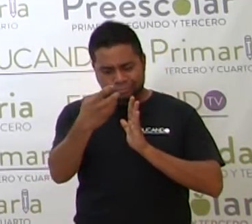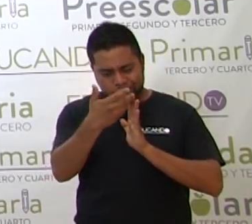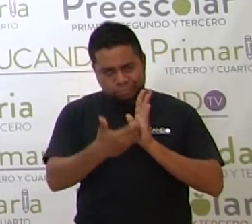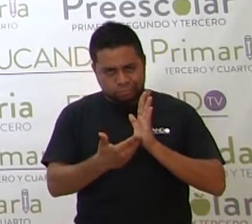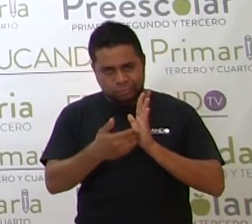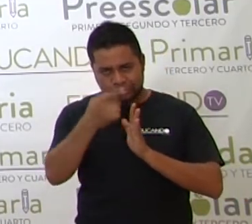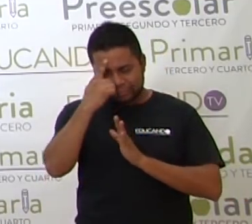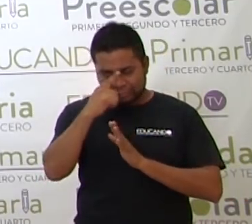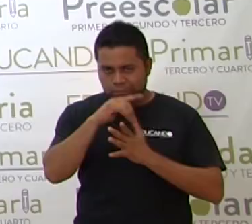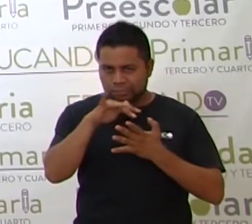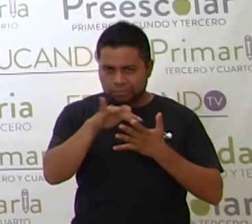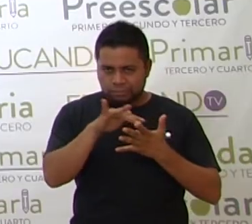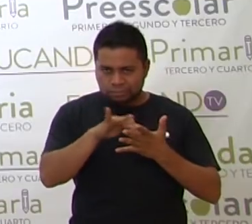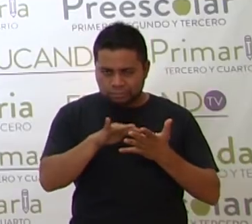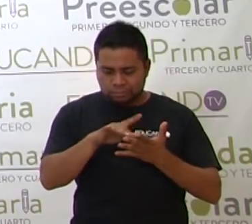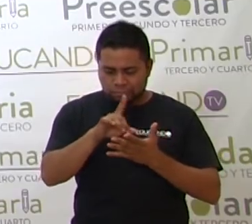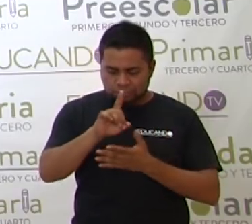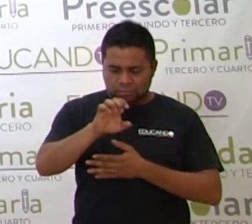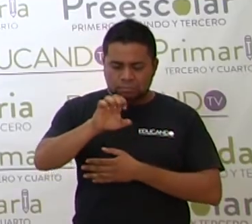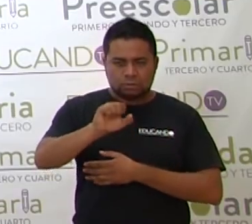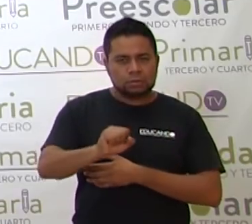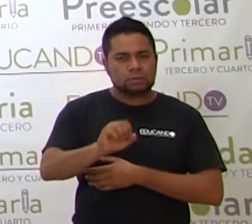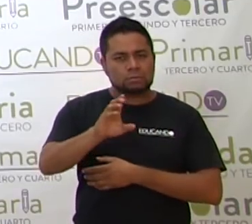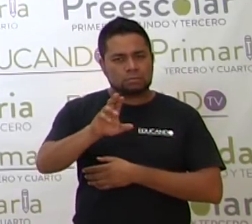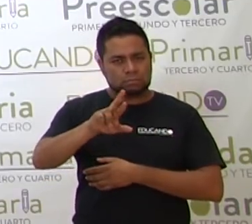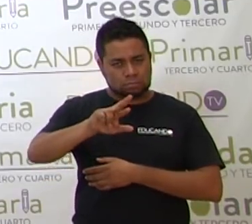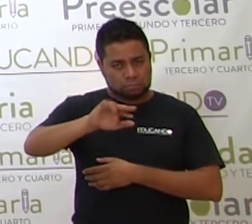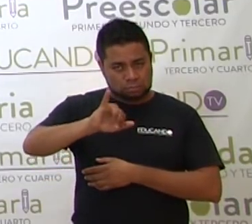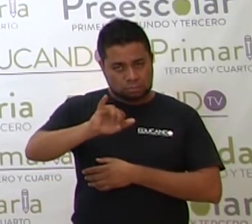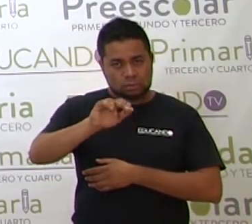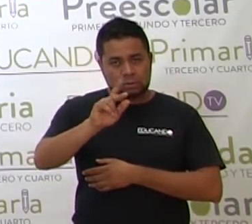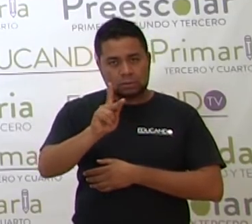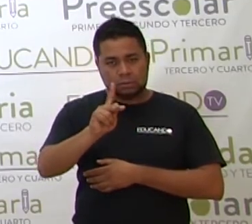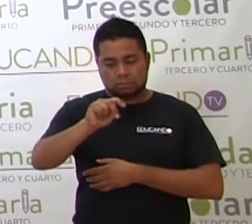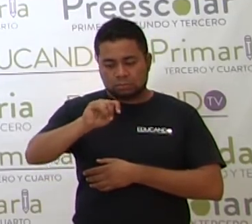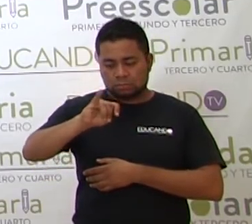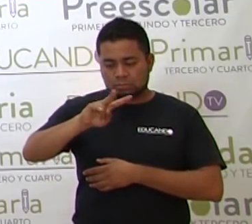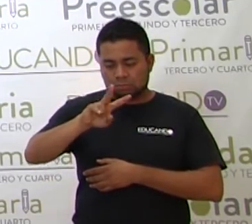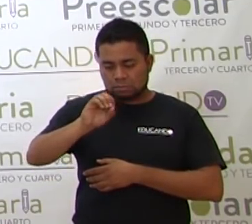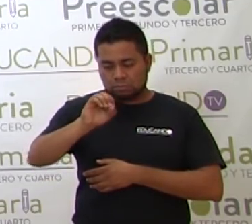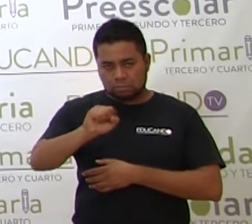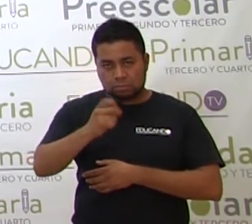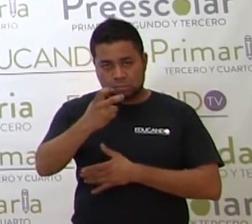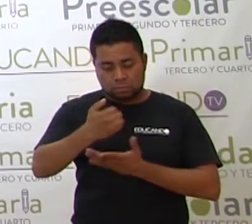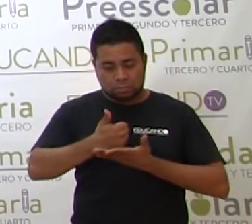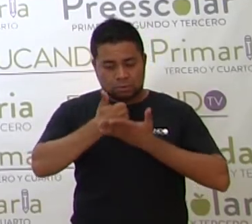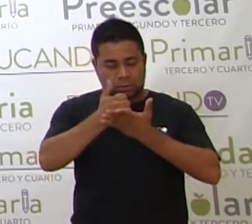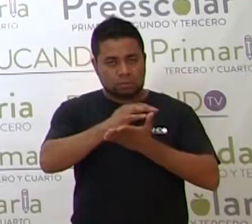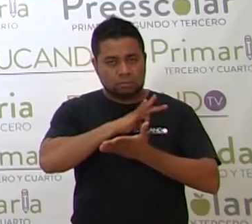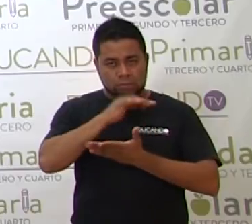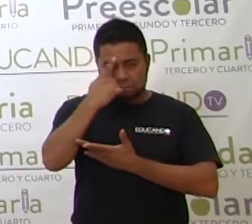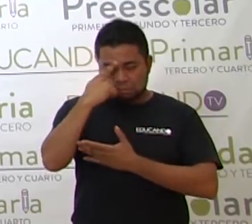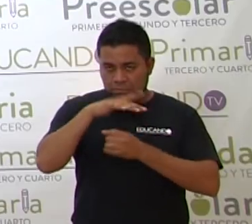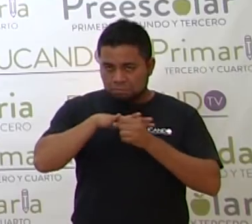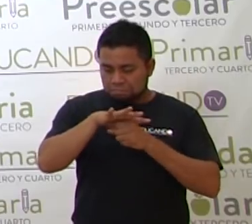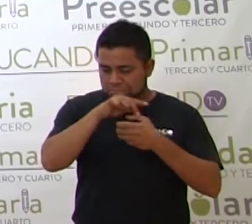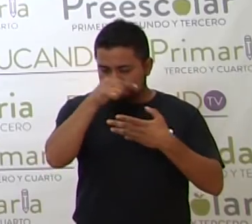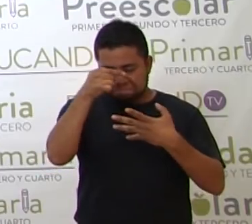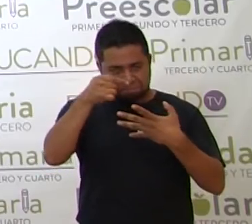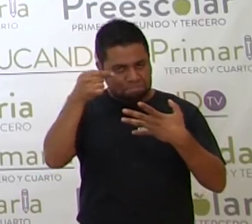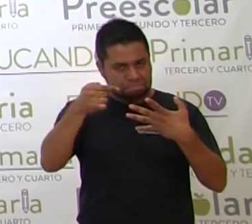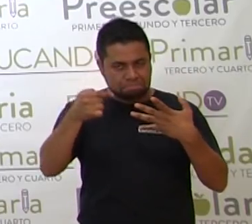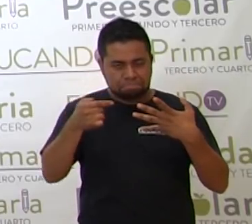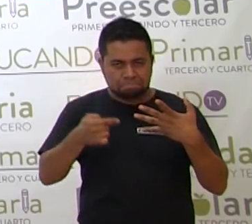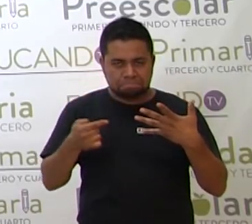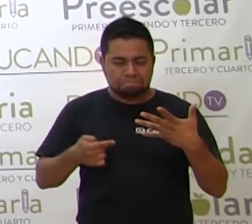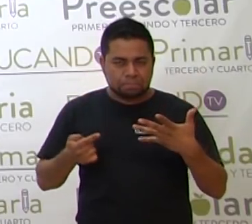esta característica es importante porque nos van a permitir o nos va a permitir referirnos a todos y cada uno